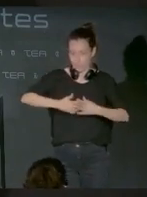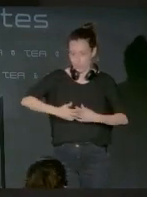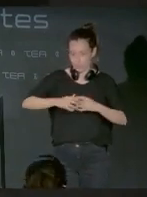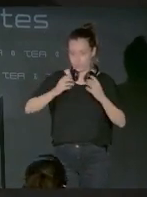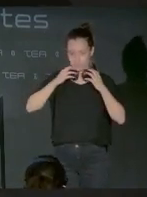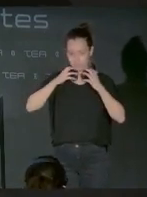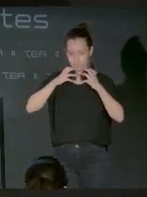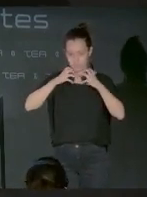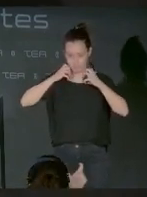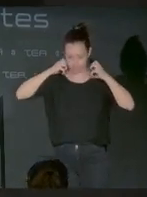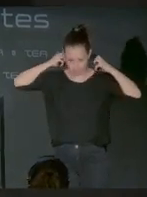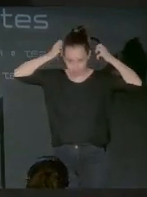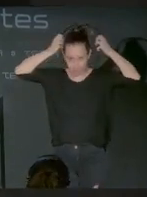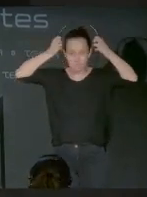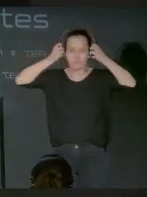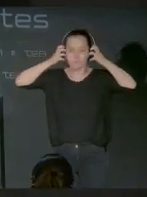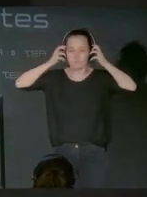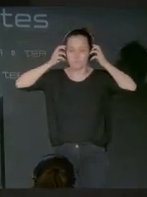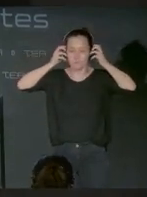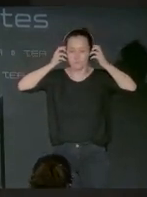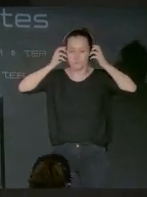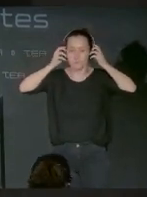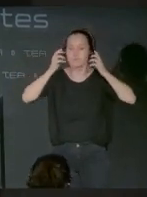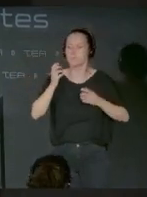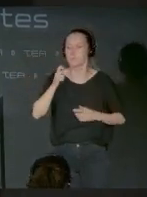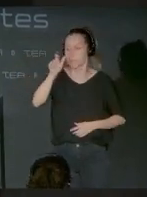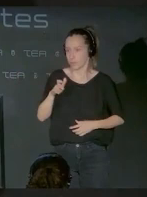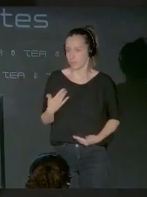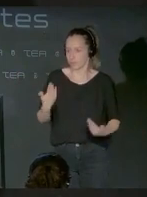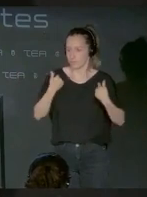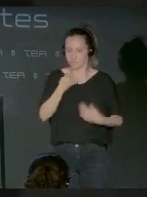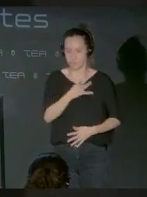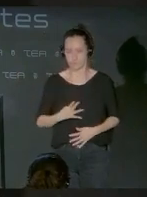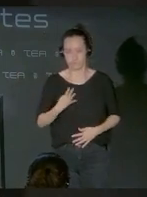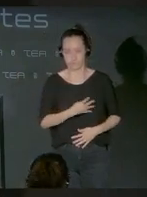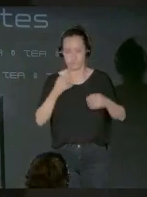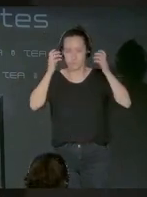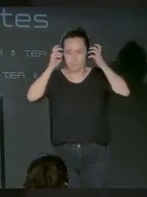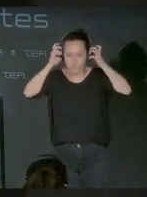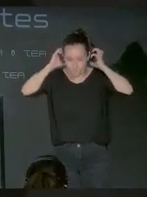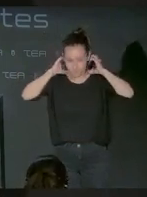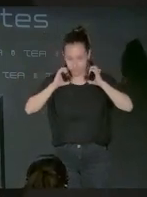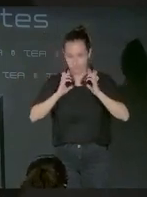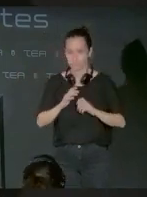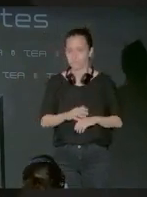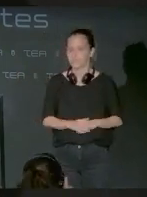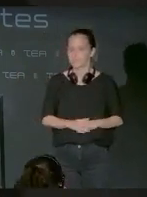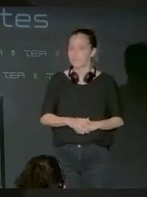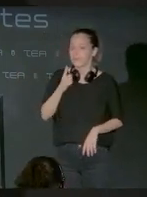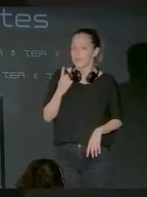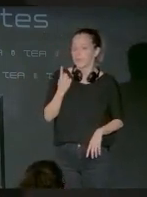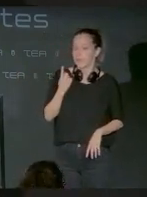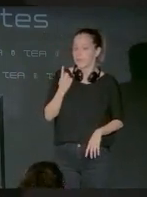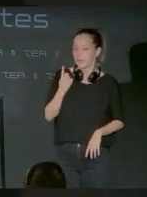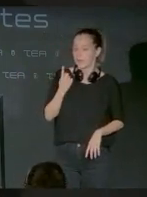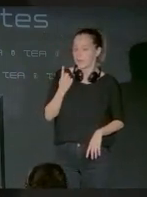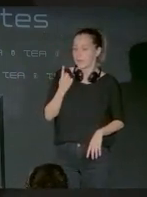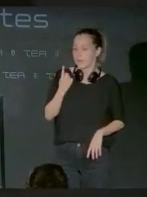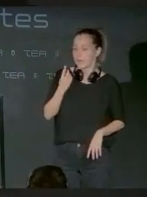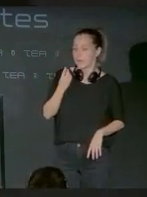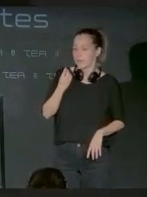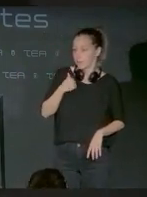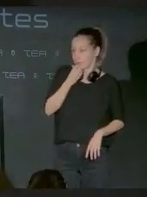Croacia como consejo insular del área de cultura museos y deportes y En nombre del Cabildo de tenerife le doy la bienvenida a